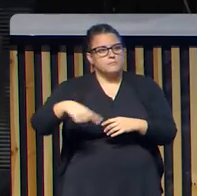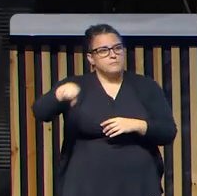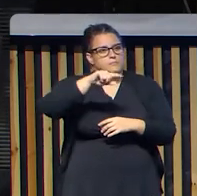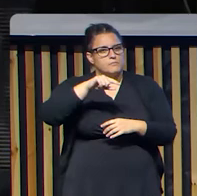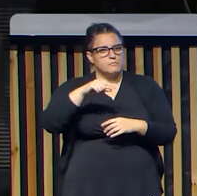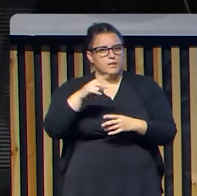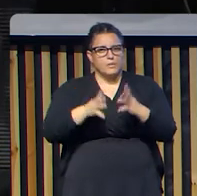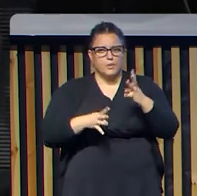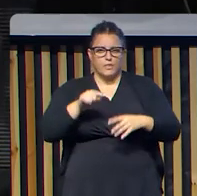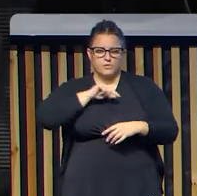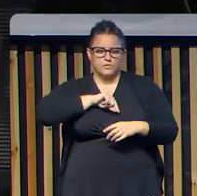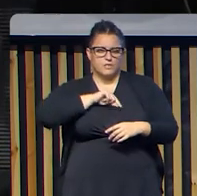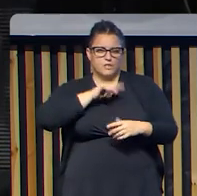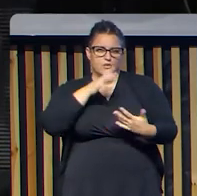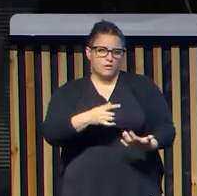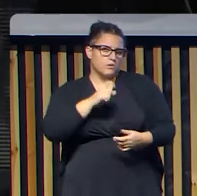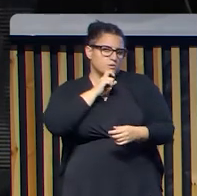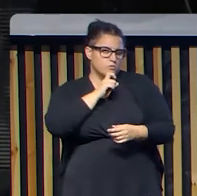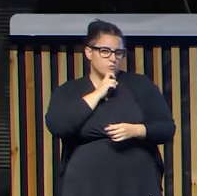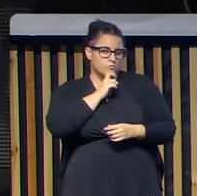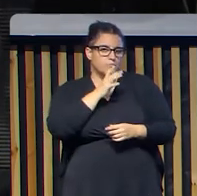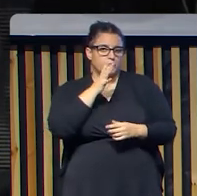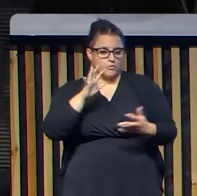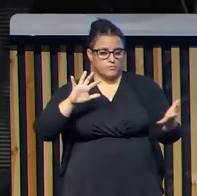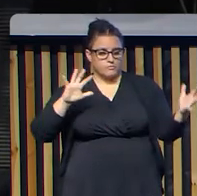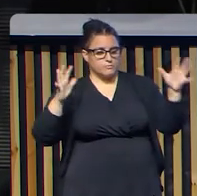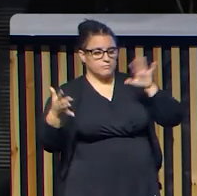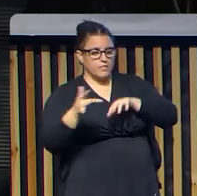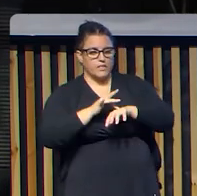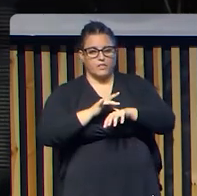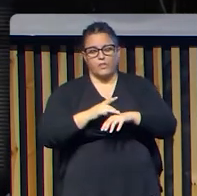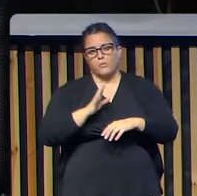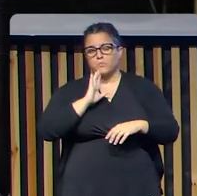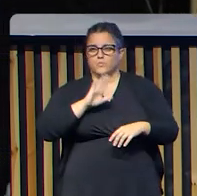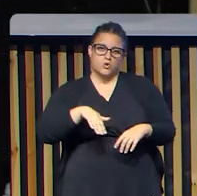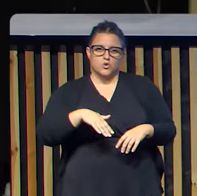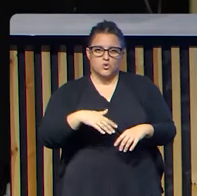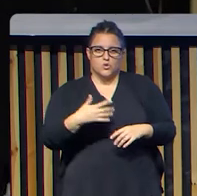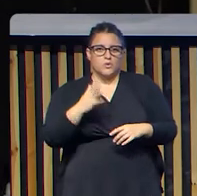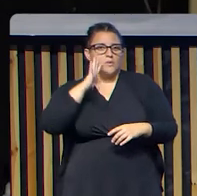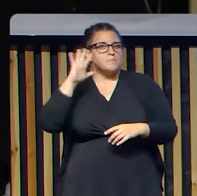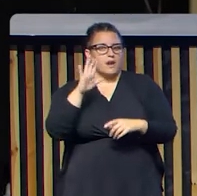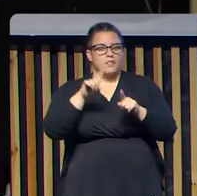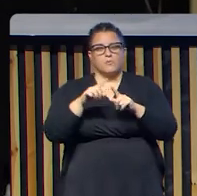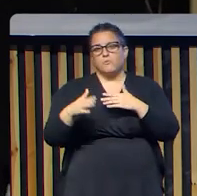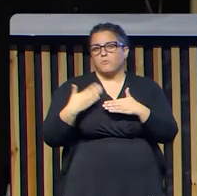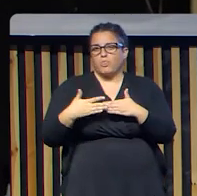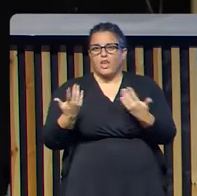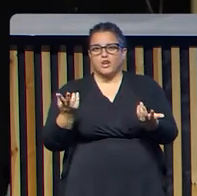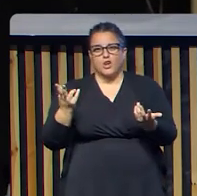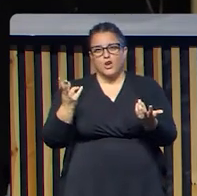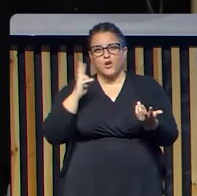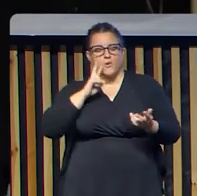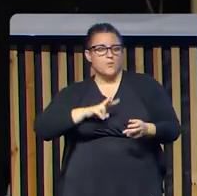la digitalización no porque bueno Esto de la digitalización es muy Guay y nos hace sentirnos pues muy modernos y muy